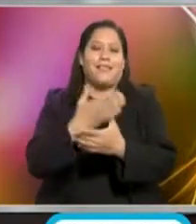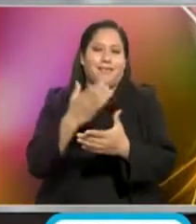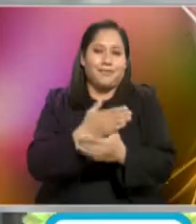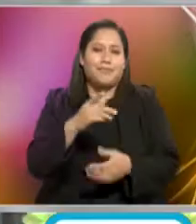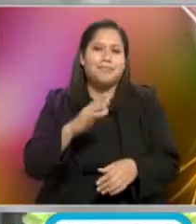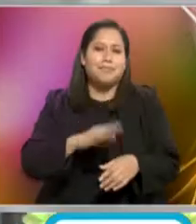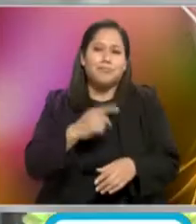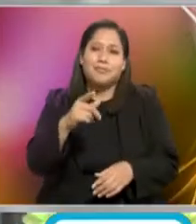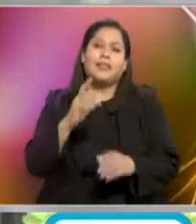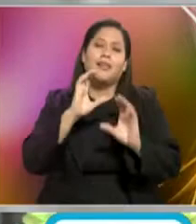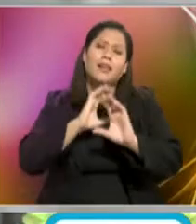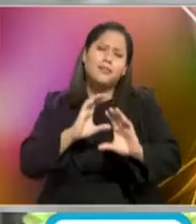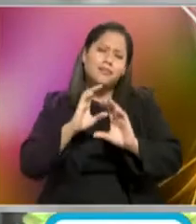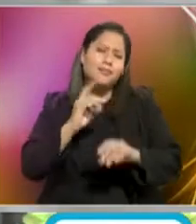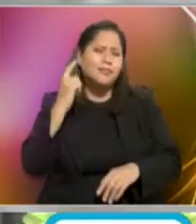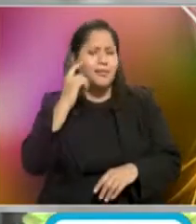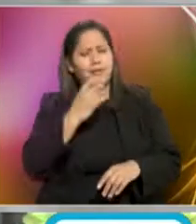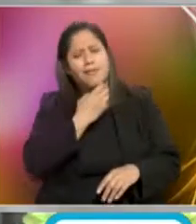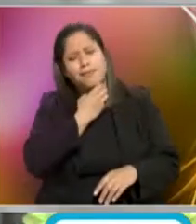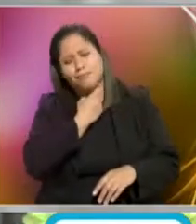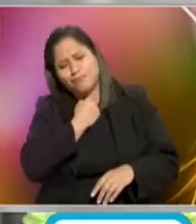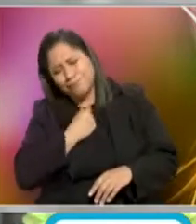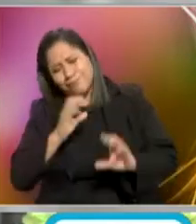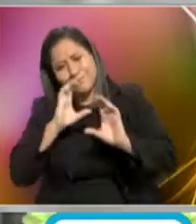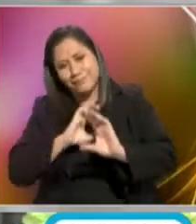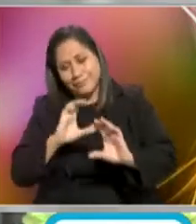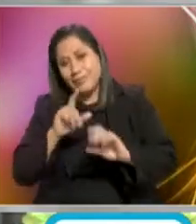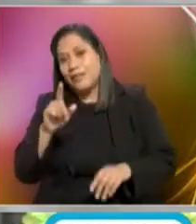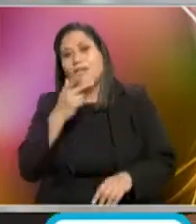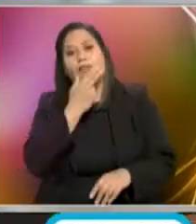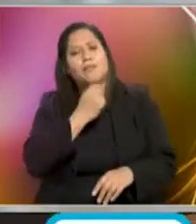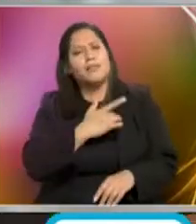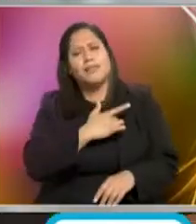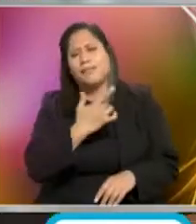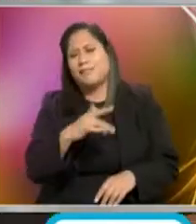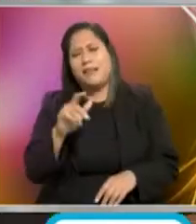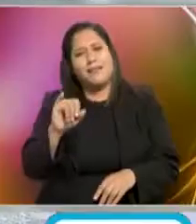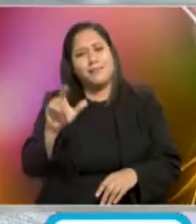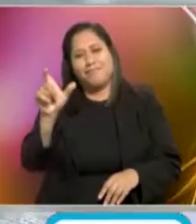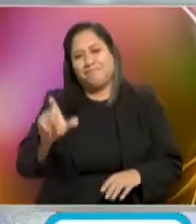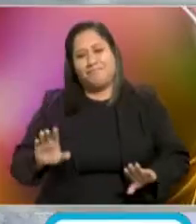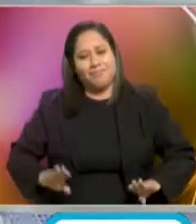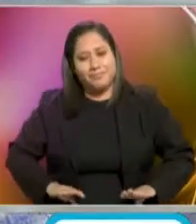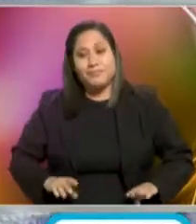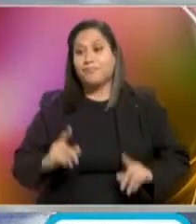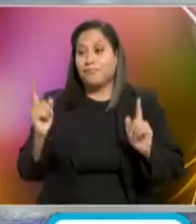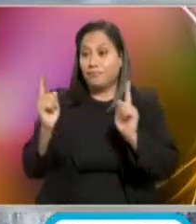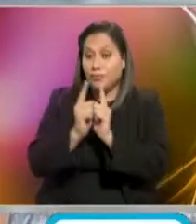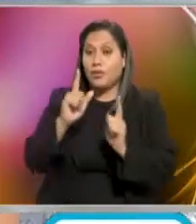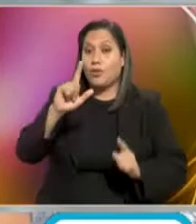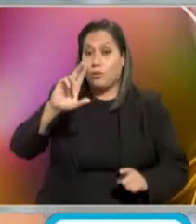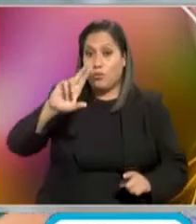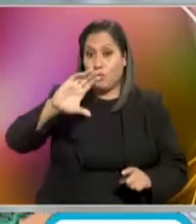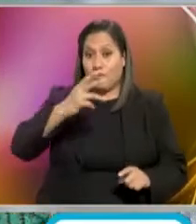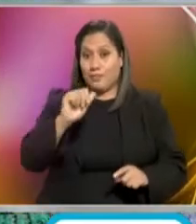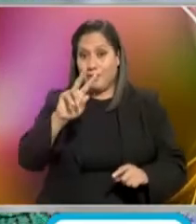esas mujeres, canciones. y con las canciones de José Alfredo. ¿No? Entonces era muy enamoradizo. Conocí a Lucha Villa y pum,